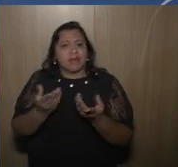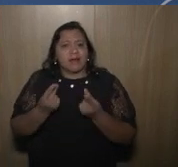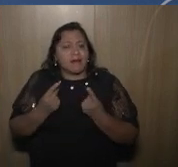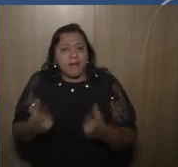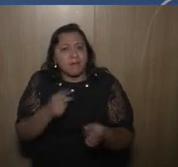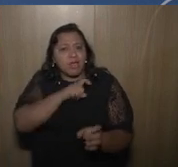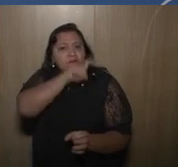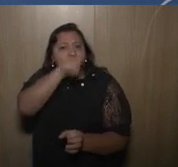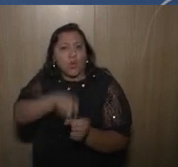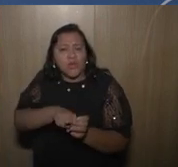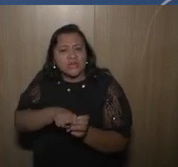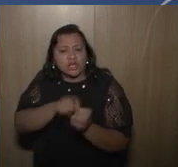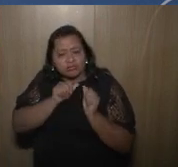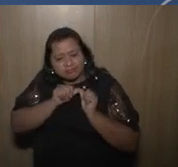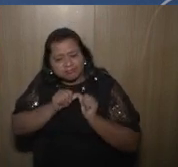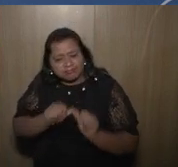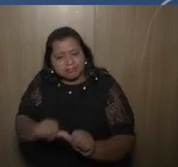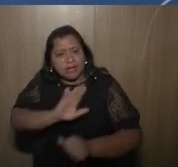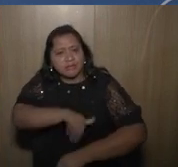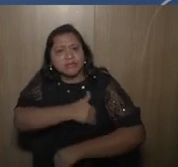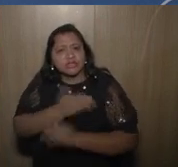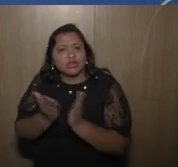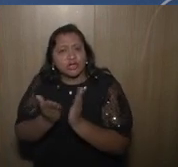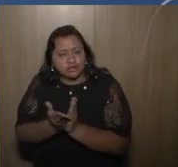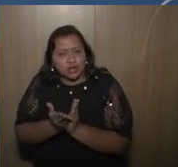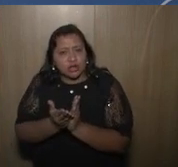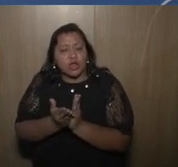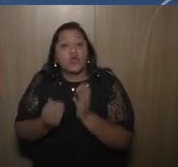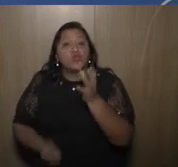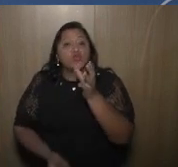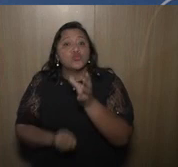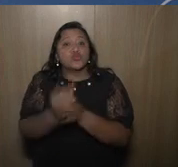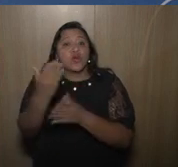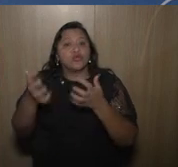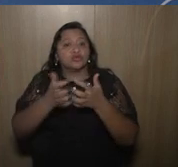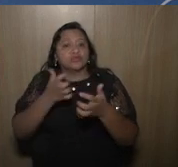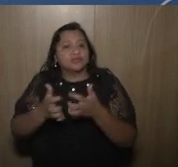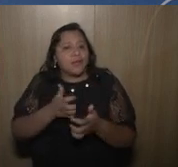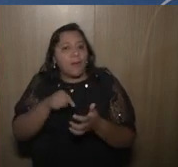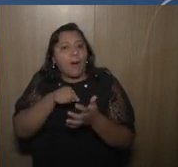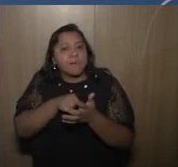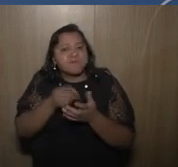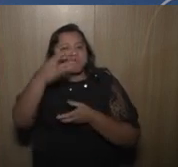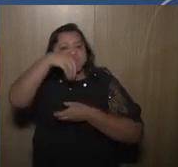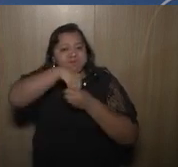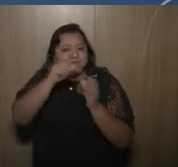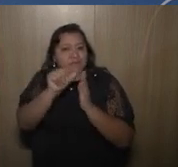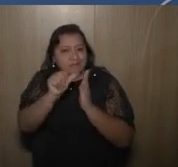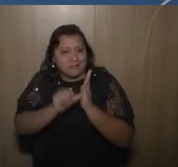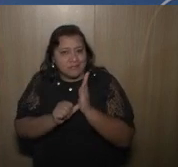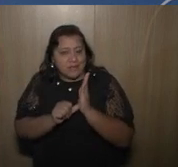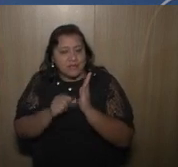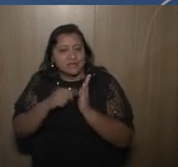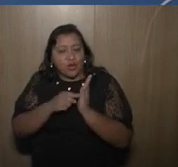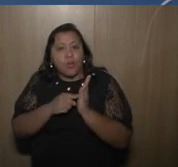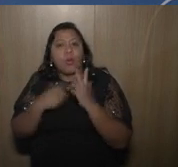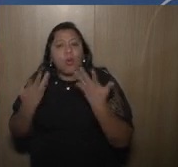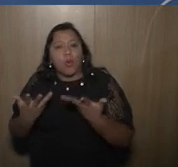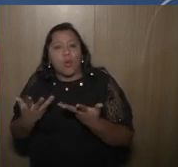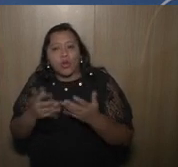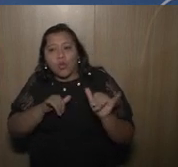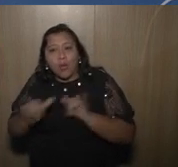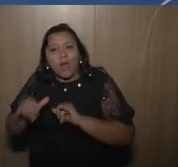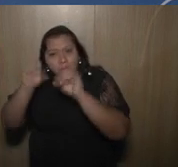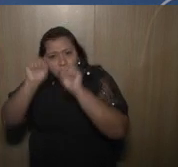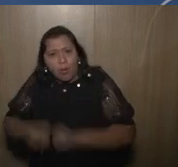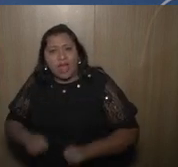vinculación permanente con el sector educativo. Y para ello, el nuevo sistema parte de tener una interfase amigable, una interfase que